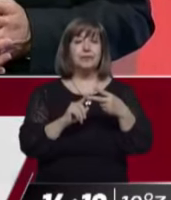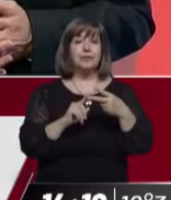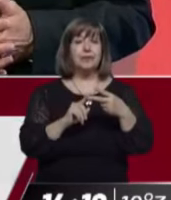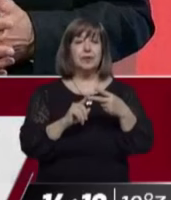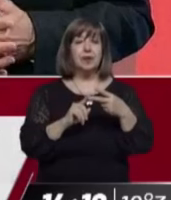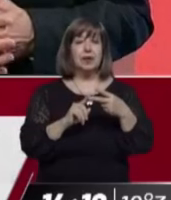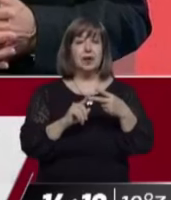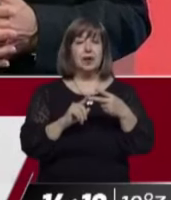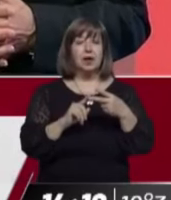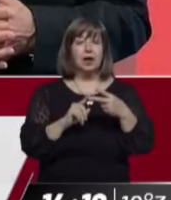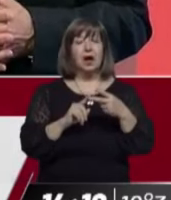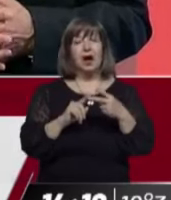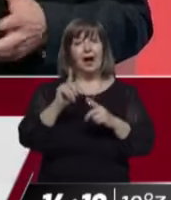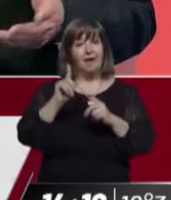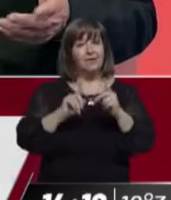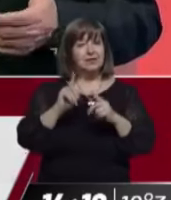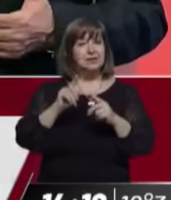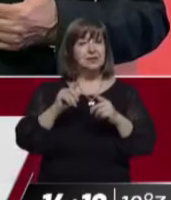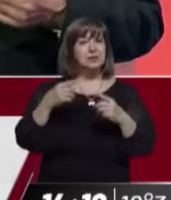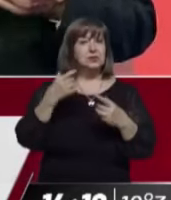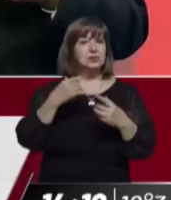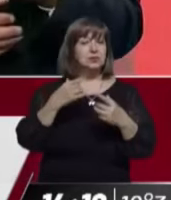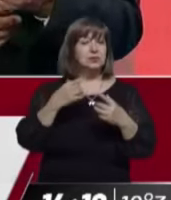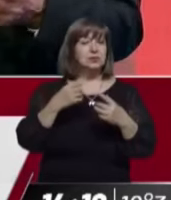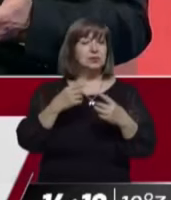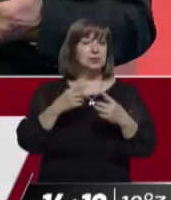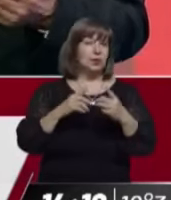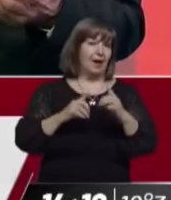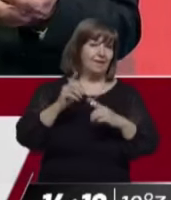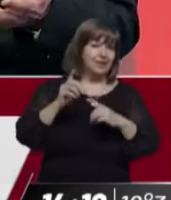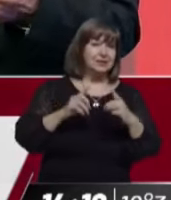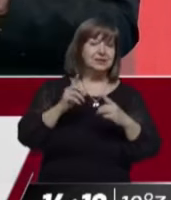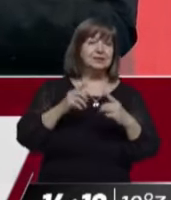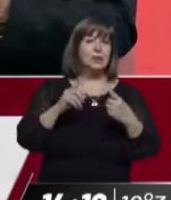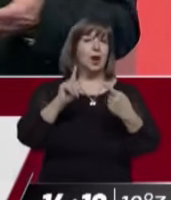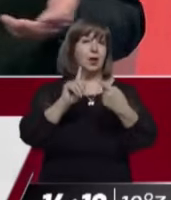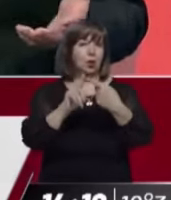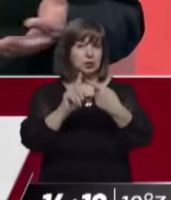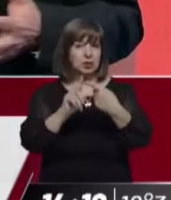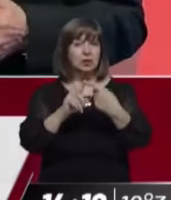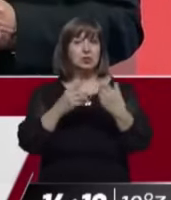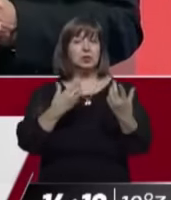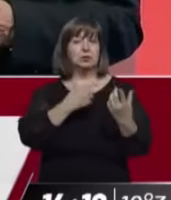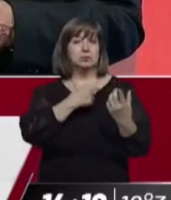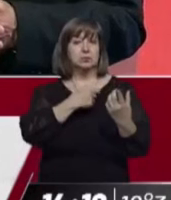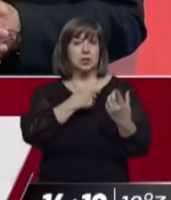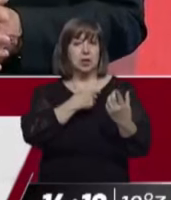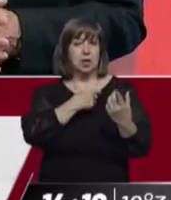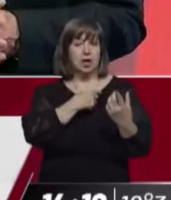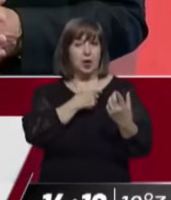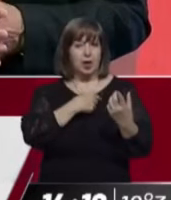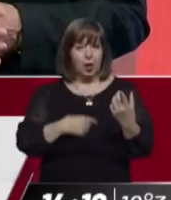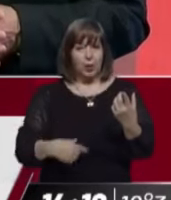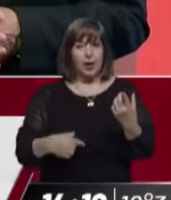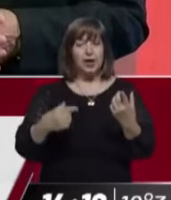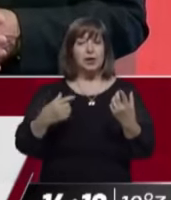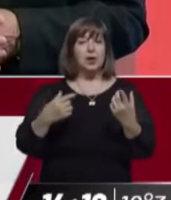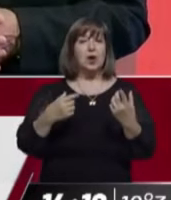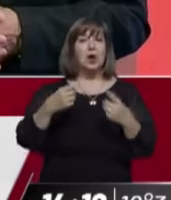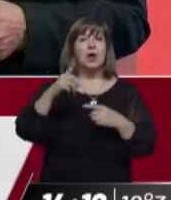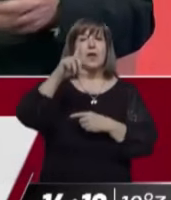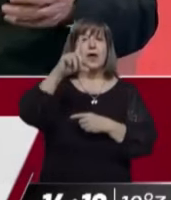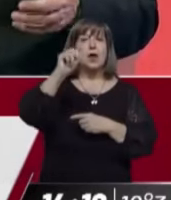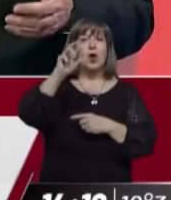las relaciones, porque viste, esto son relaciones, no solo en el ámbito judicial, sino con la política, la negociación. Básicamente, ¿no? De